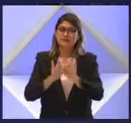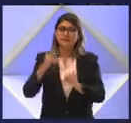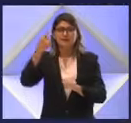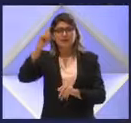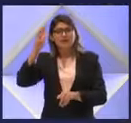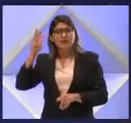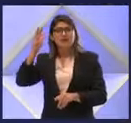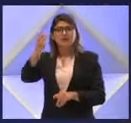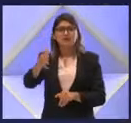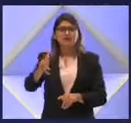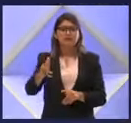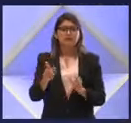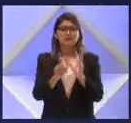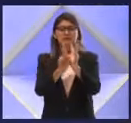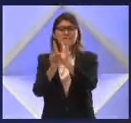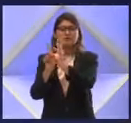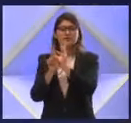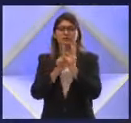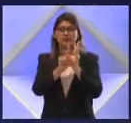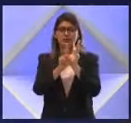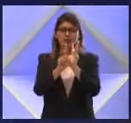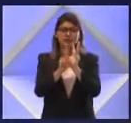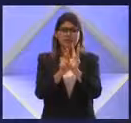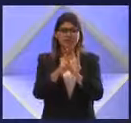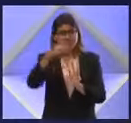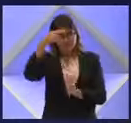futuro de los satélites mexicanos